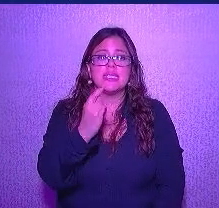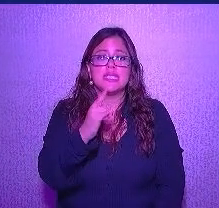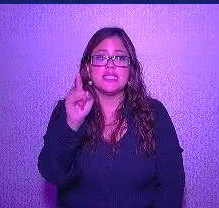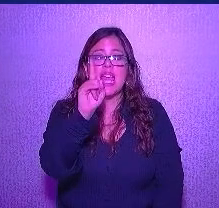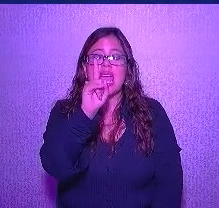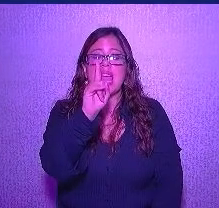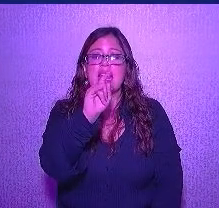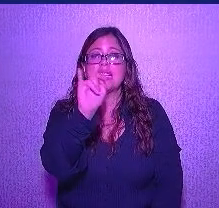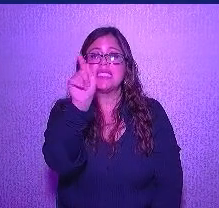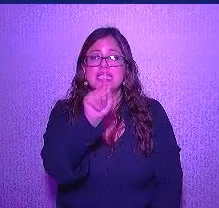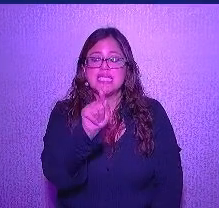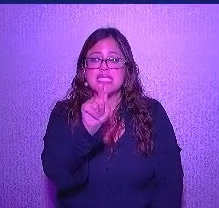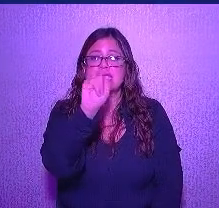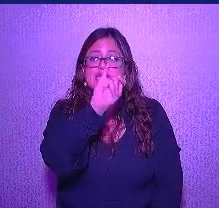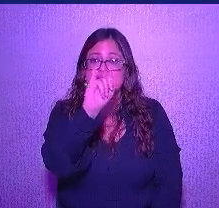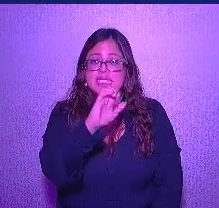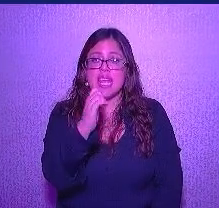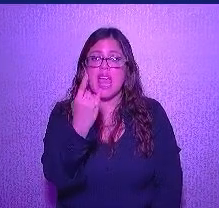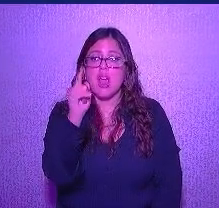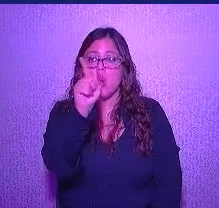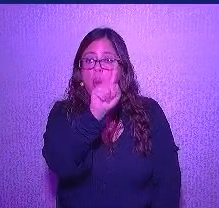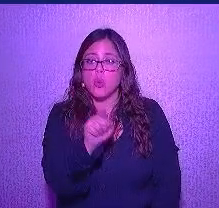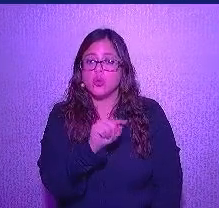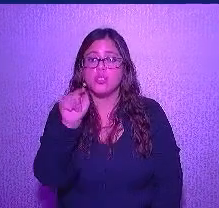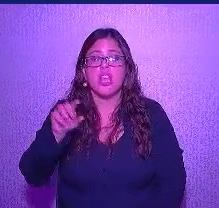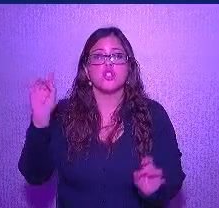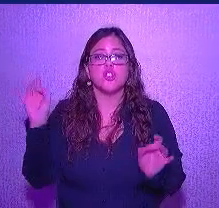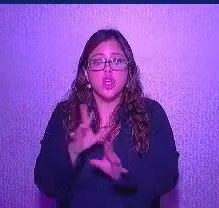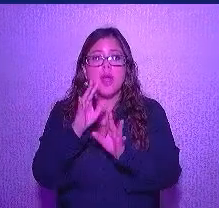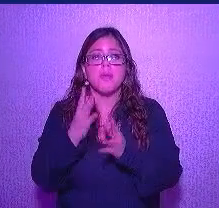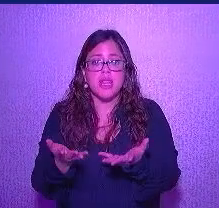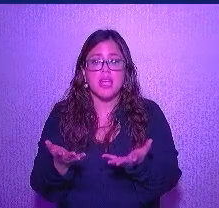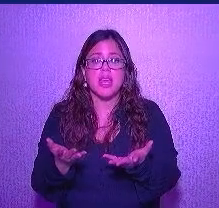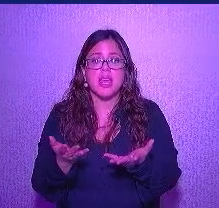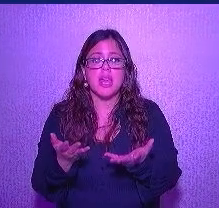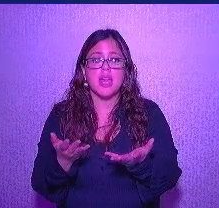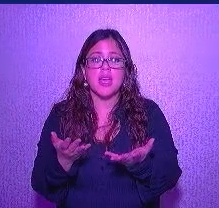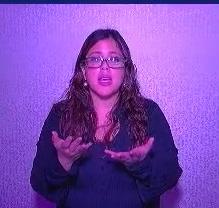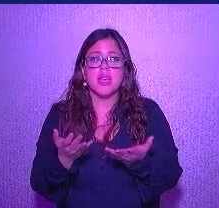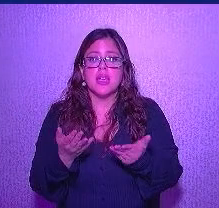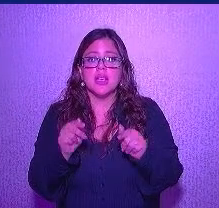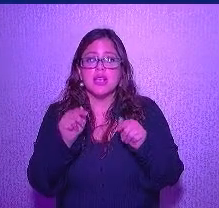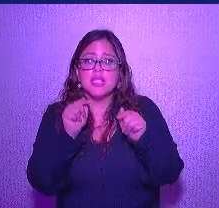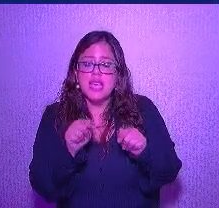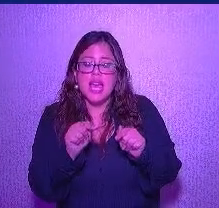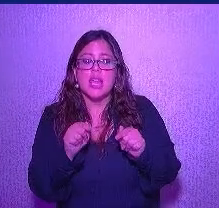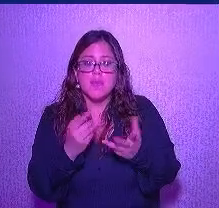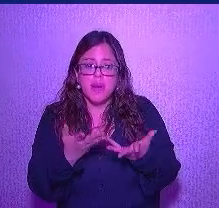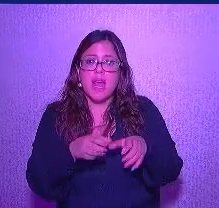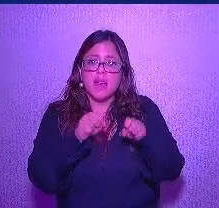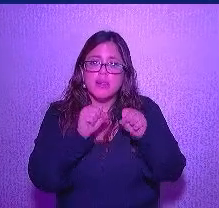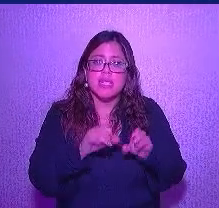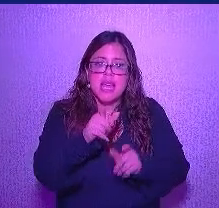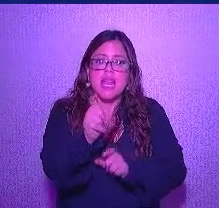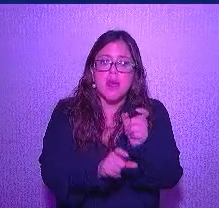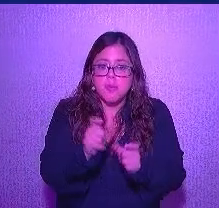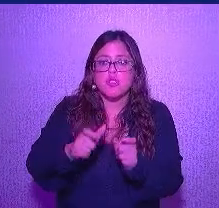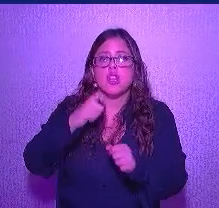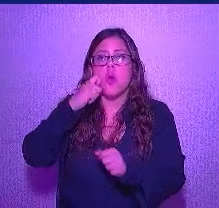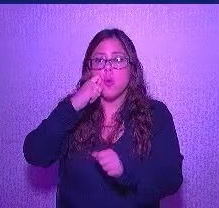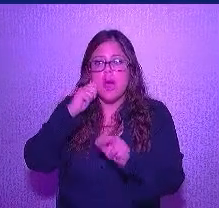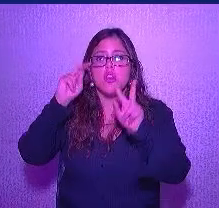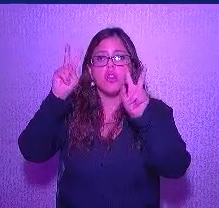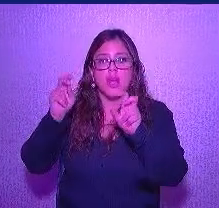pandora para ir y dar una lección a los humanos por la descubierta del fuego prometo agarró el